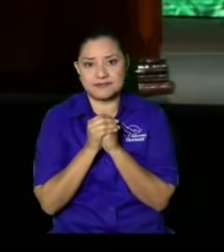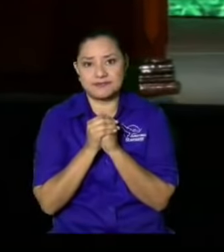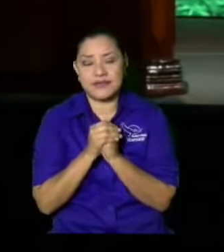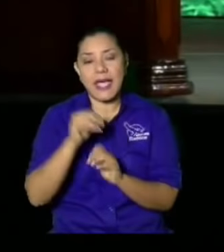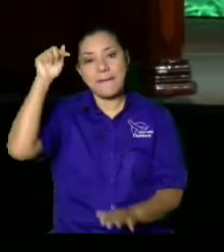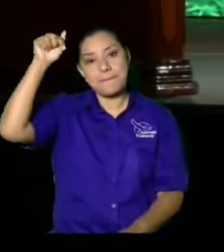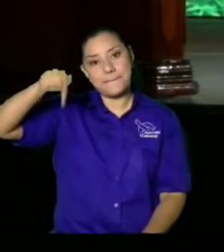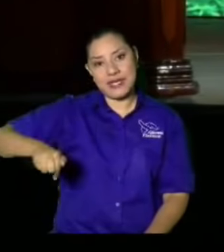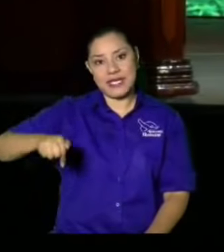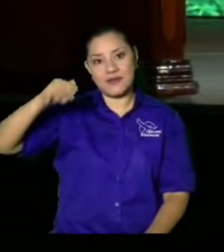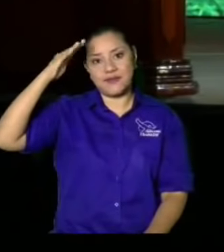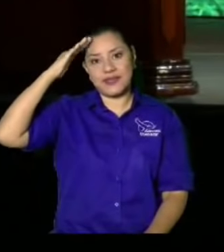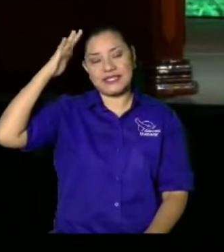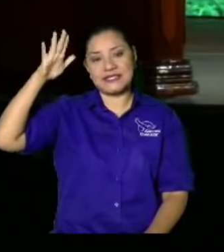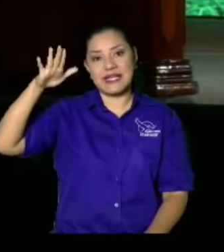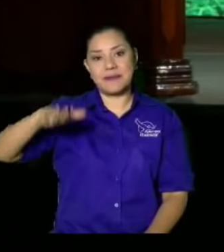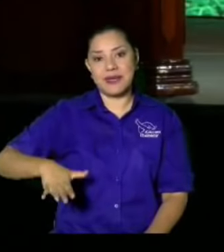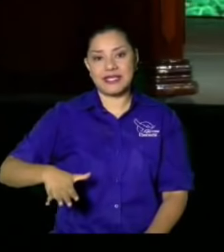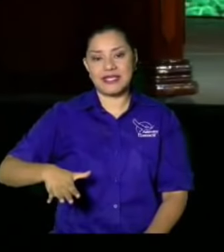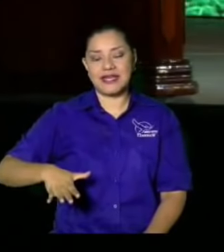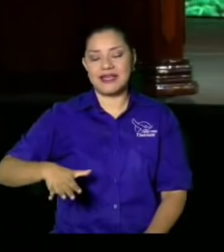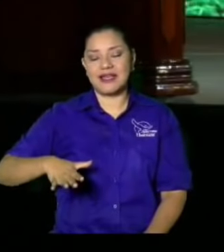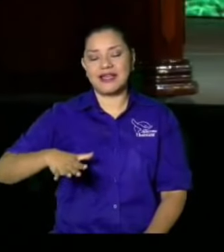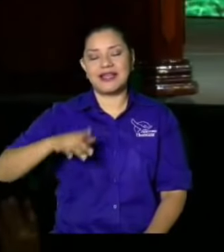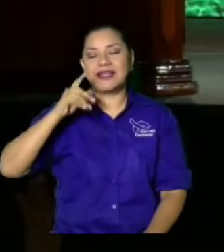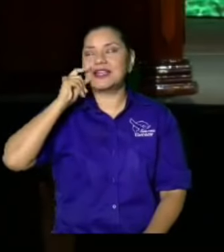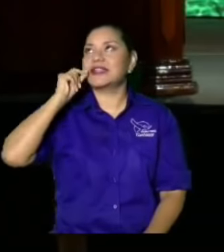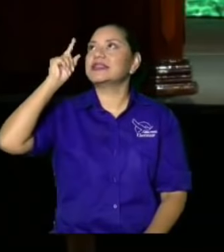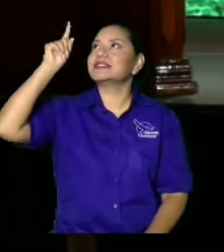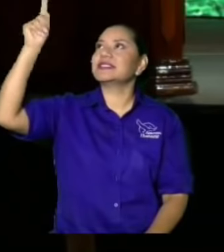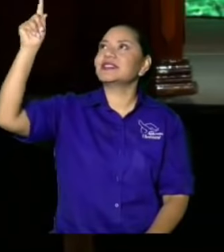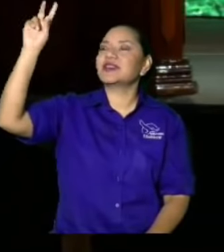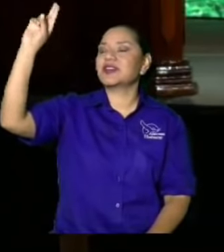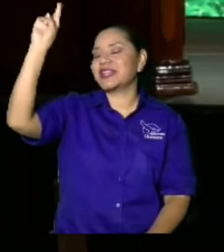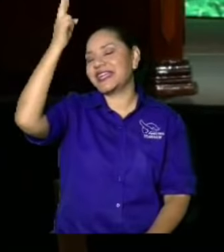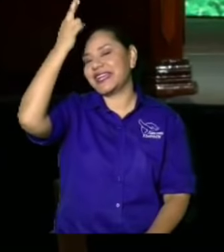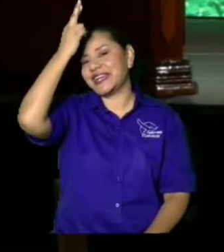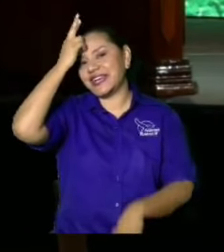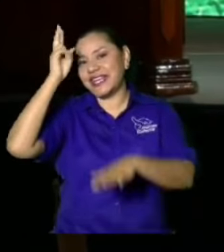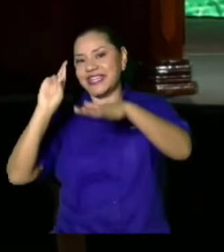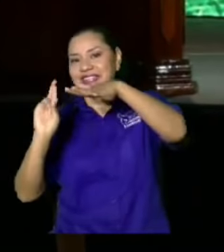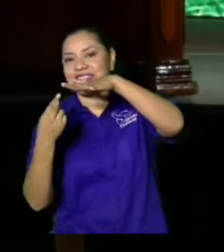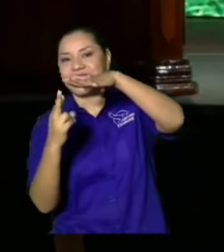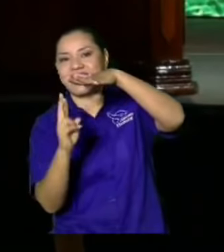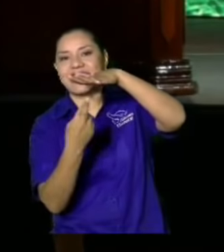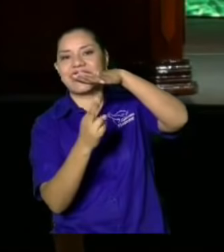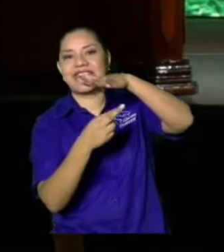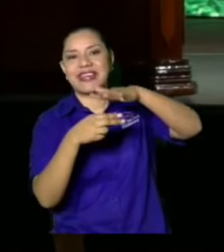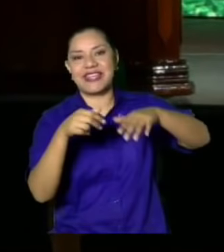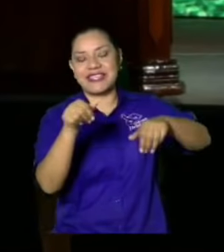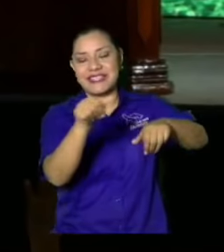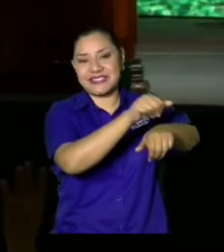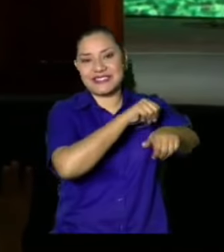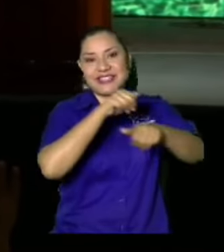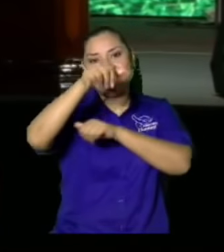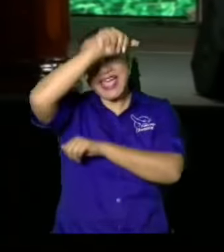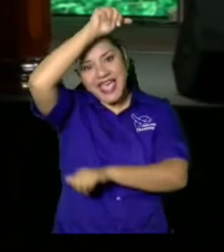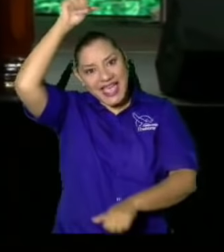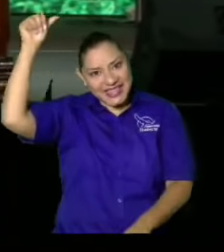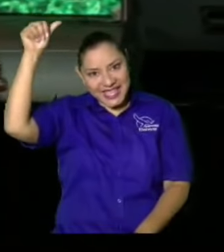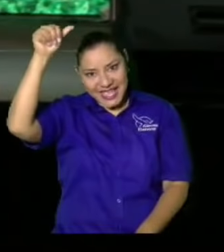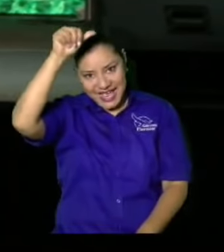Pero esta mañana, oh, el Rey de Reyes manda a su ángel, el ángel de